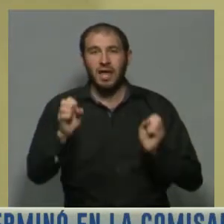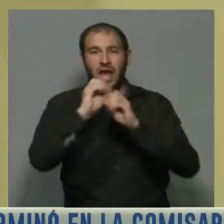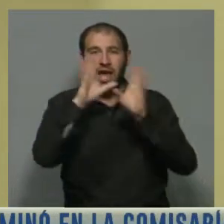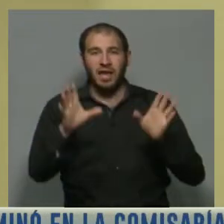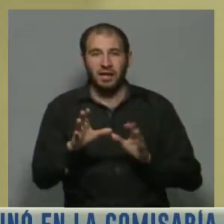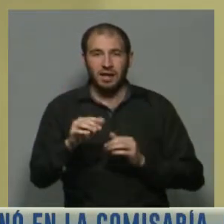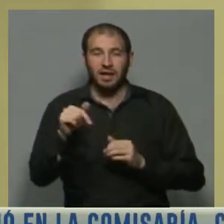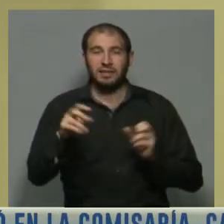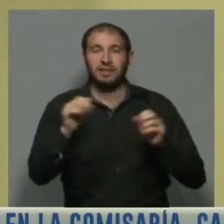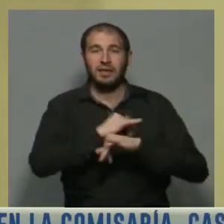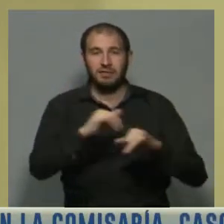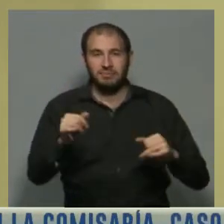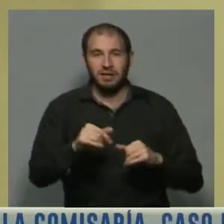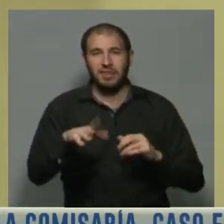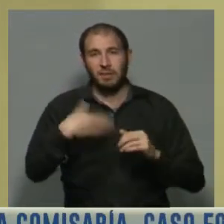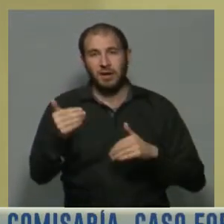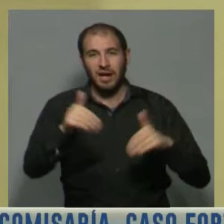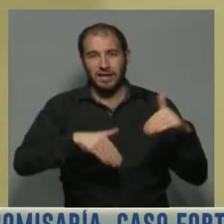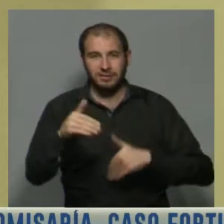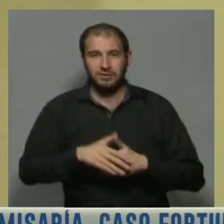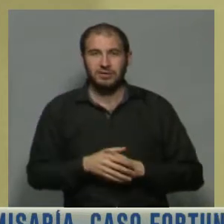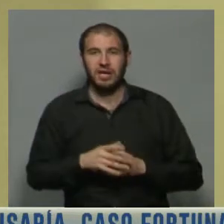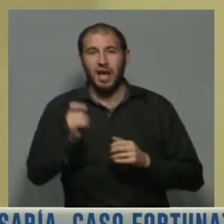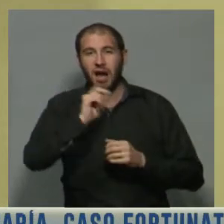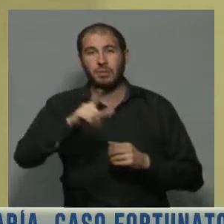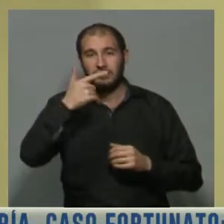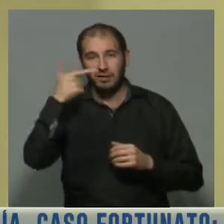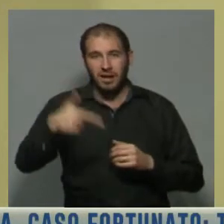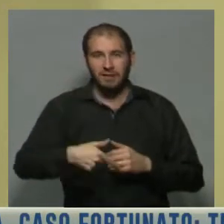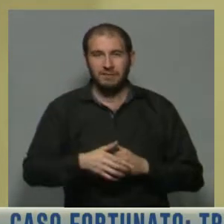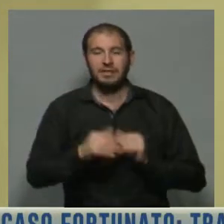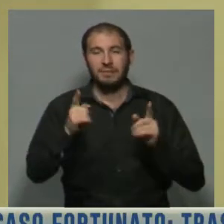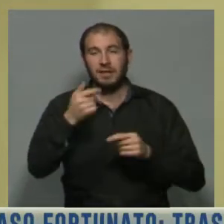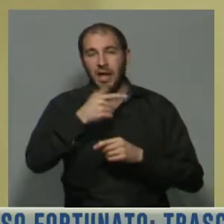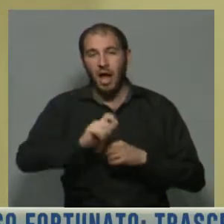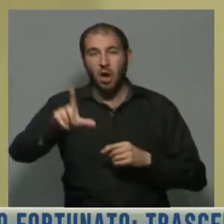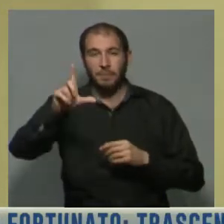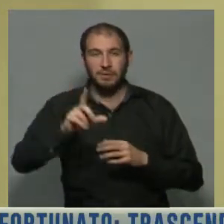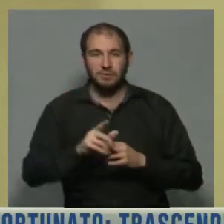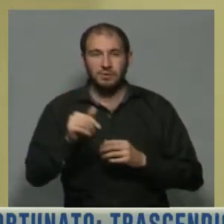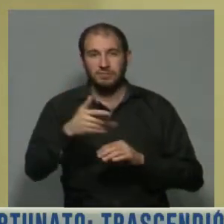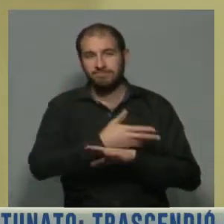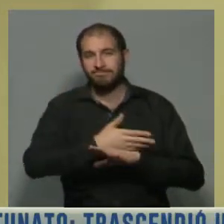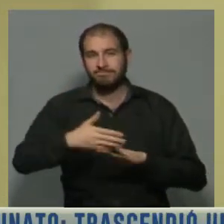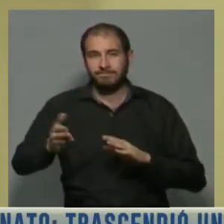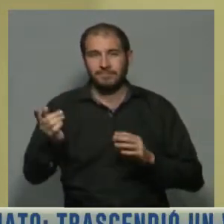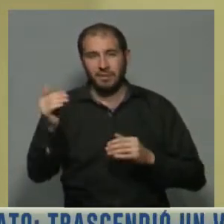un poco este panorama que ha quedado después de las elecciones, con el aumento de las naftas y los aumentos que van a seguir